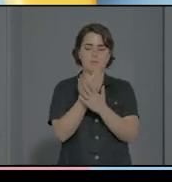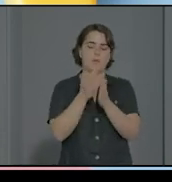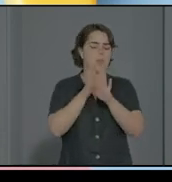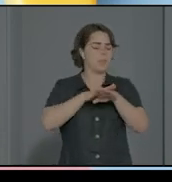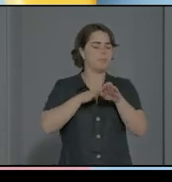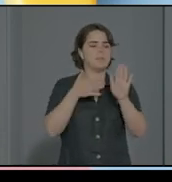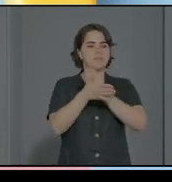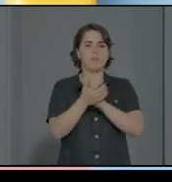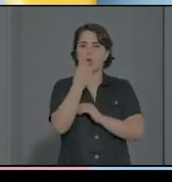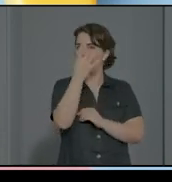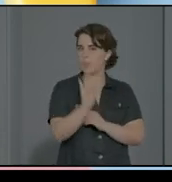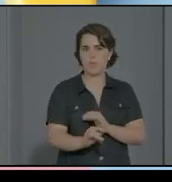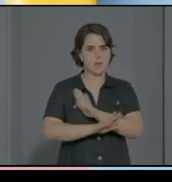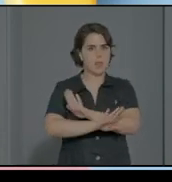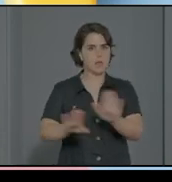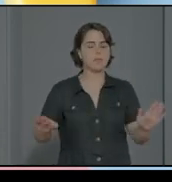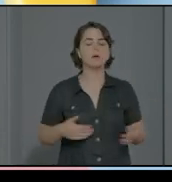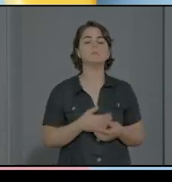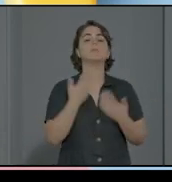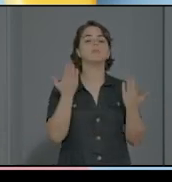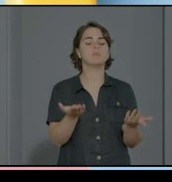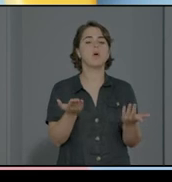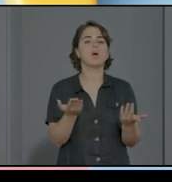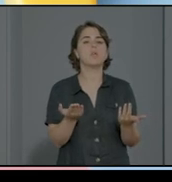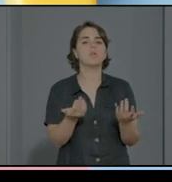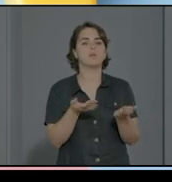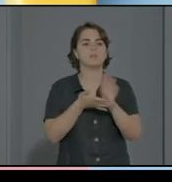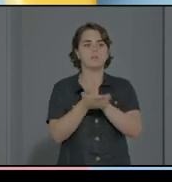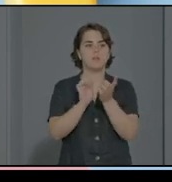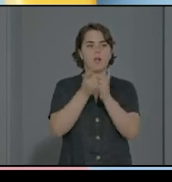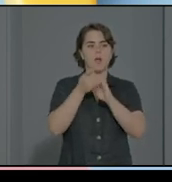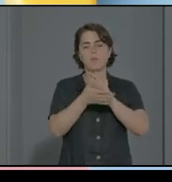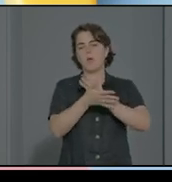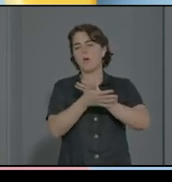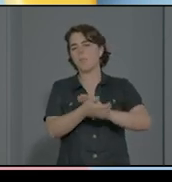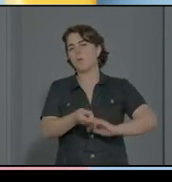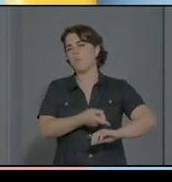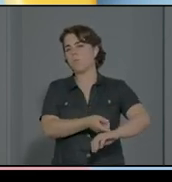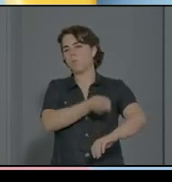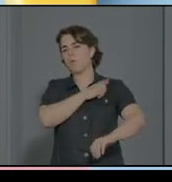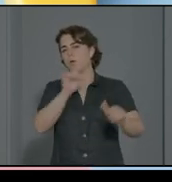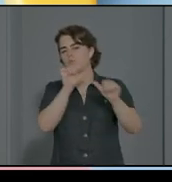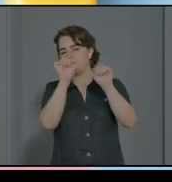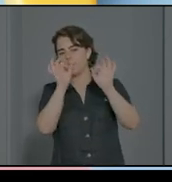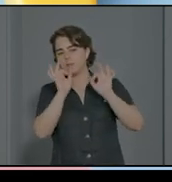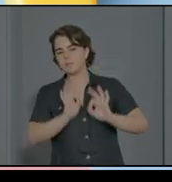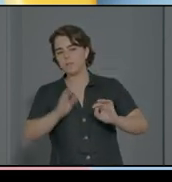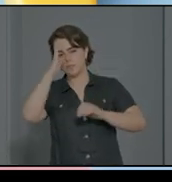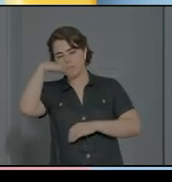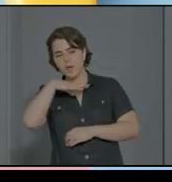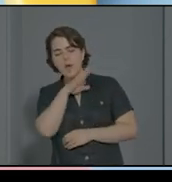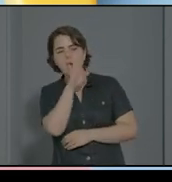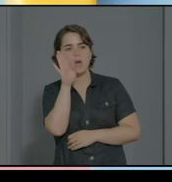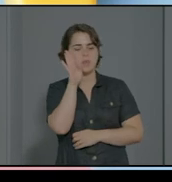así que no quiero decir que esto cambia de forma drástica la forma de ver de los padres, no es esta